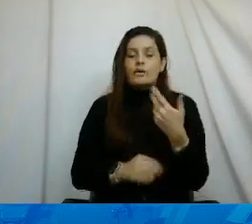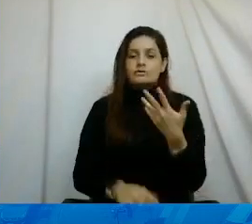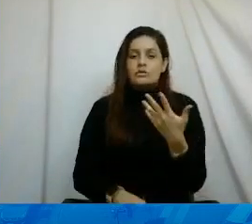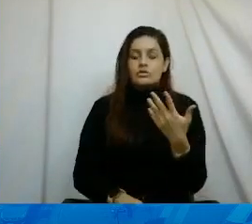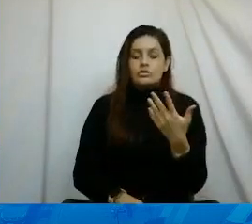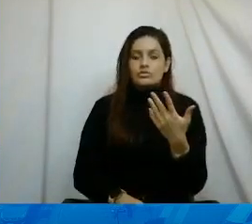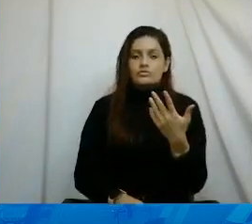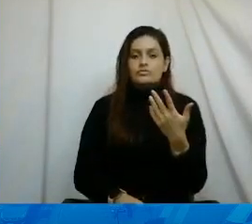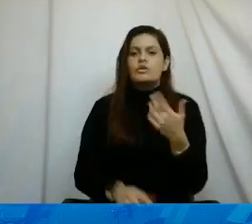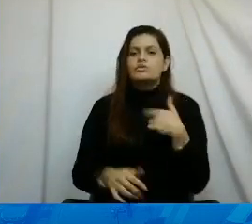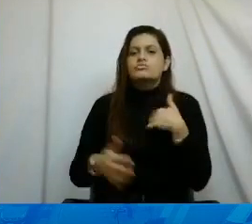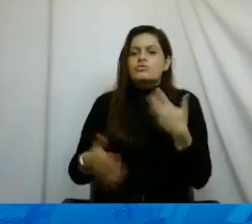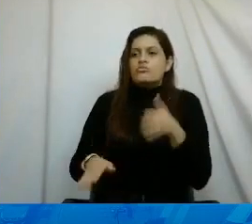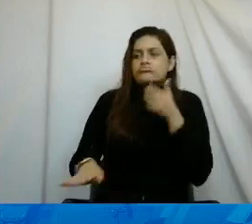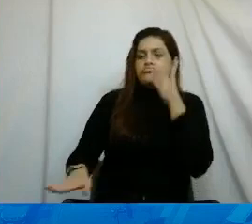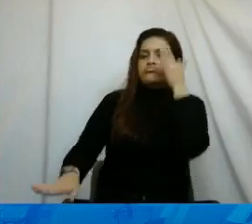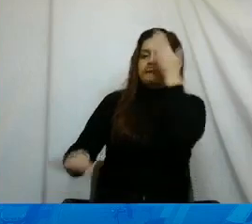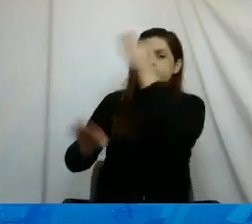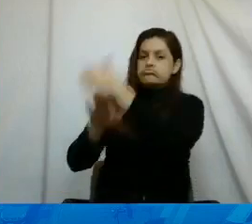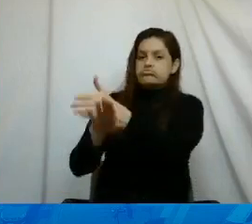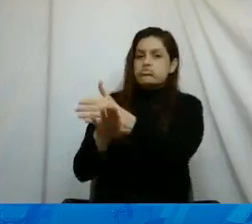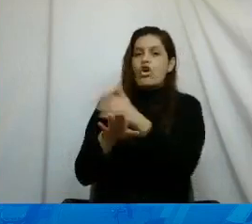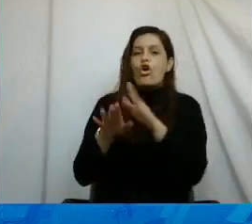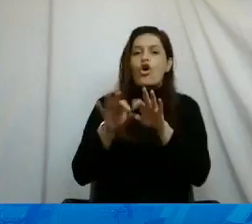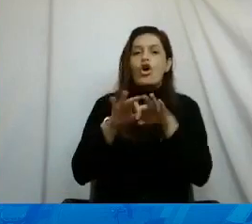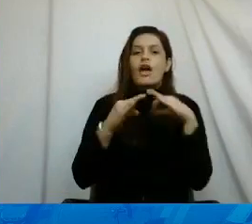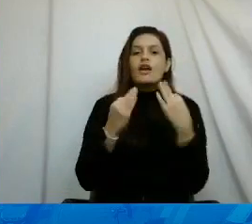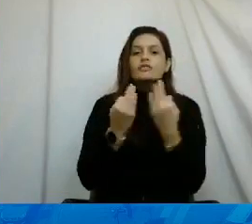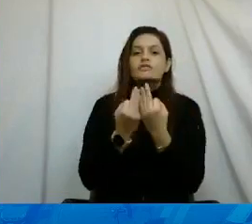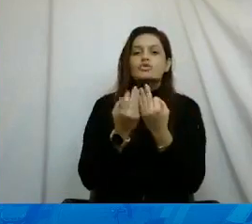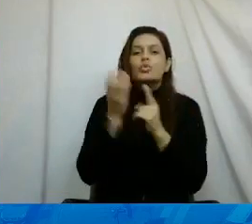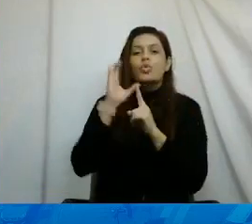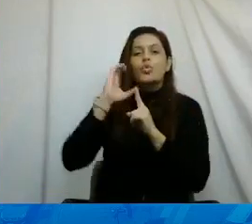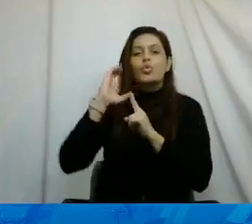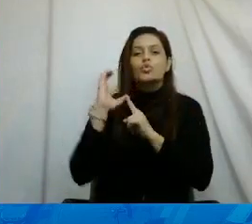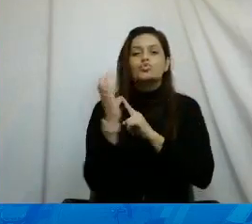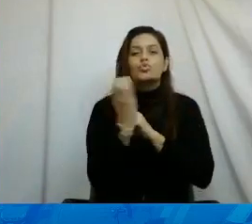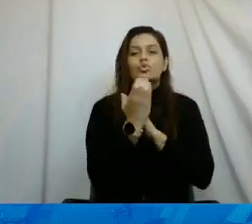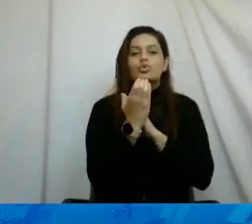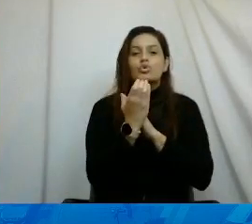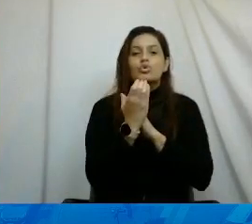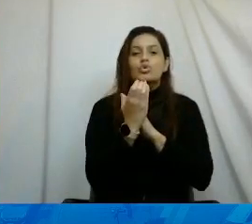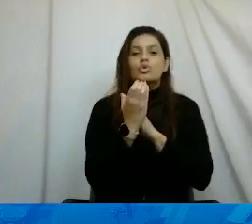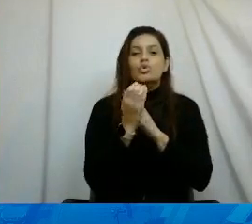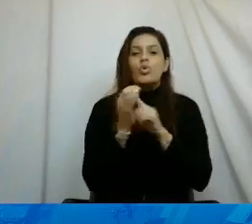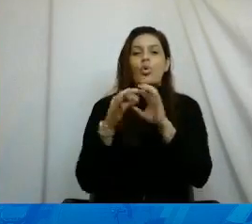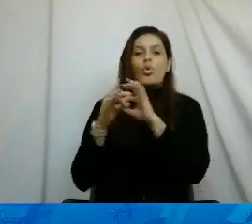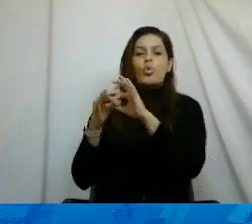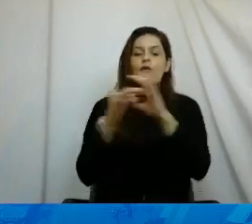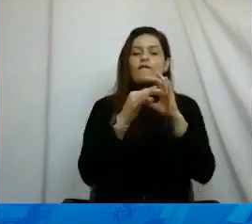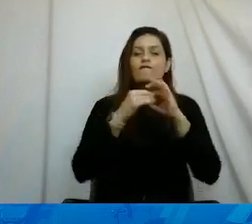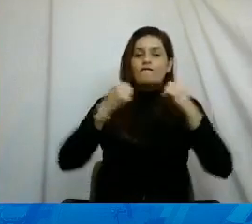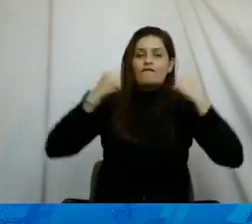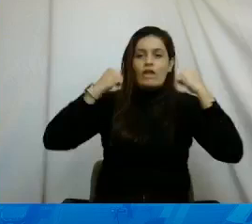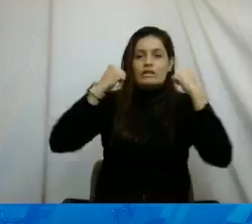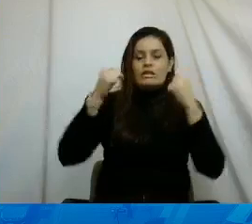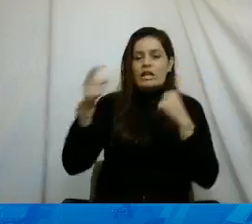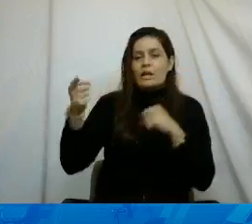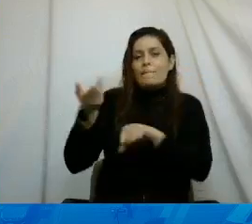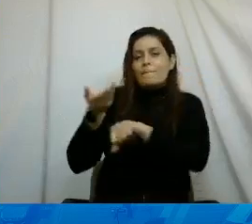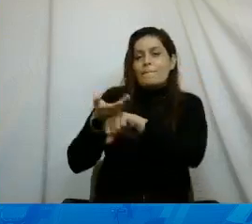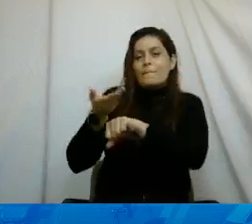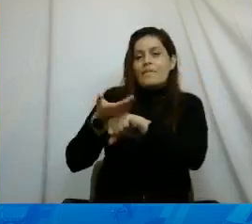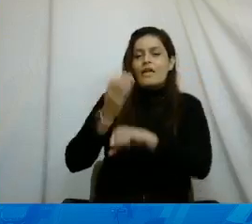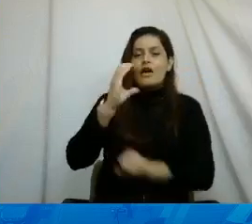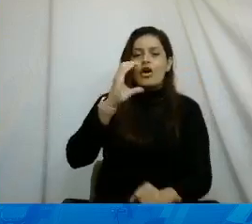que hemos visitado a la organización sociocultural Unidas Más Fuertes, que está solicitando un